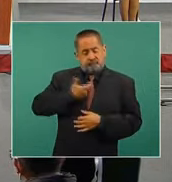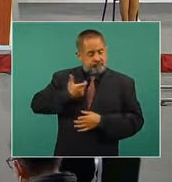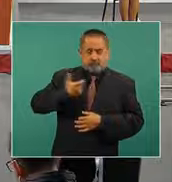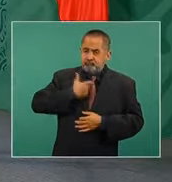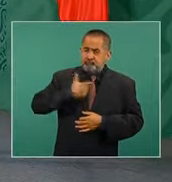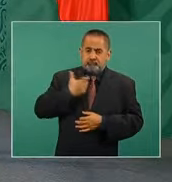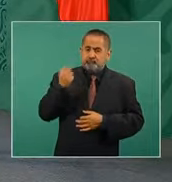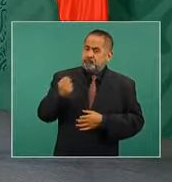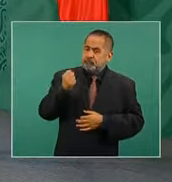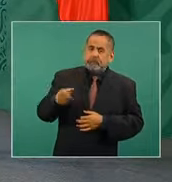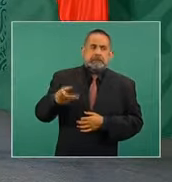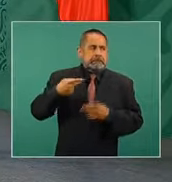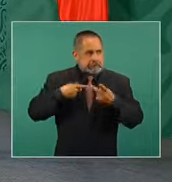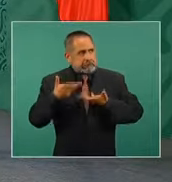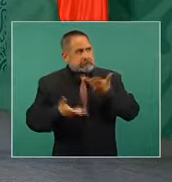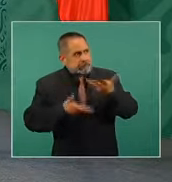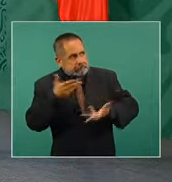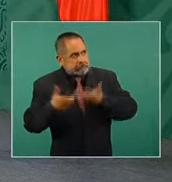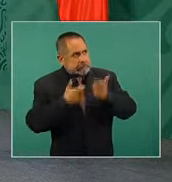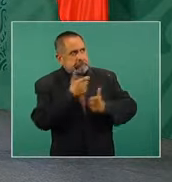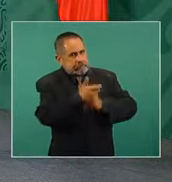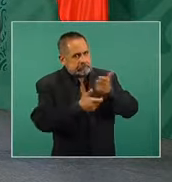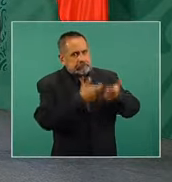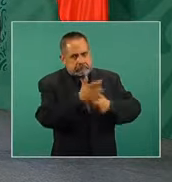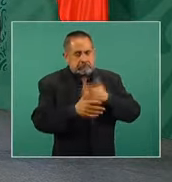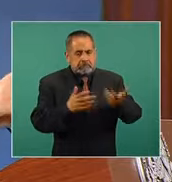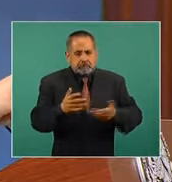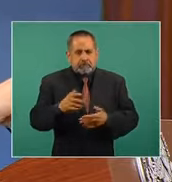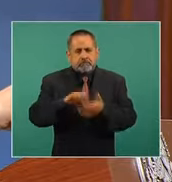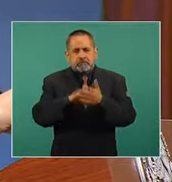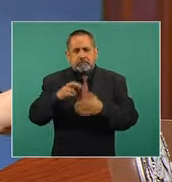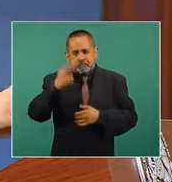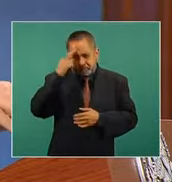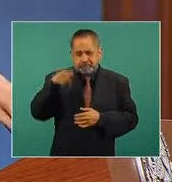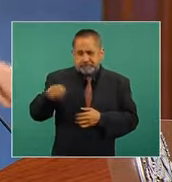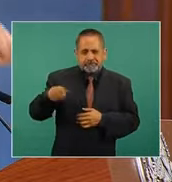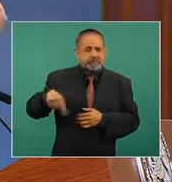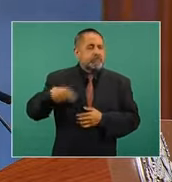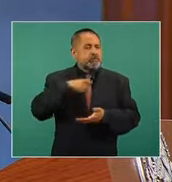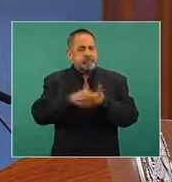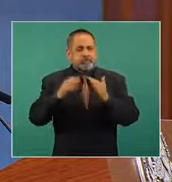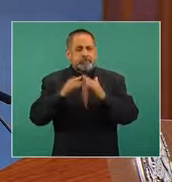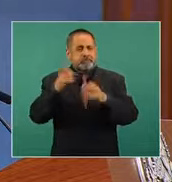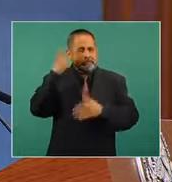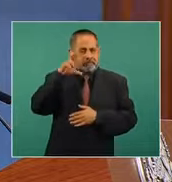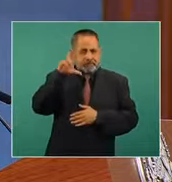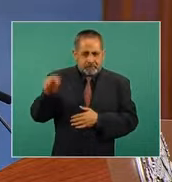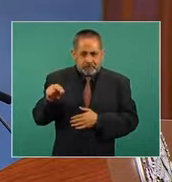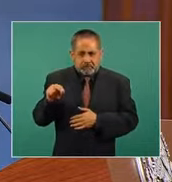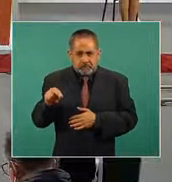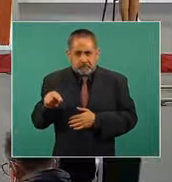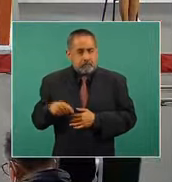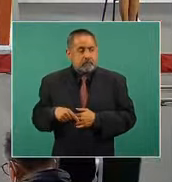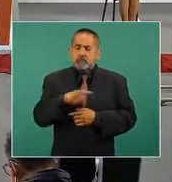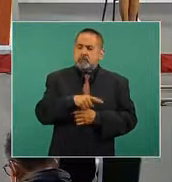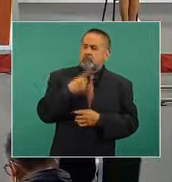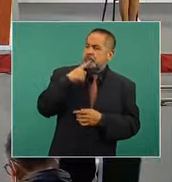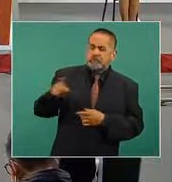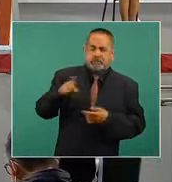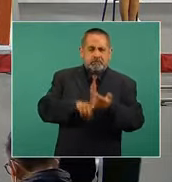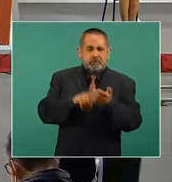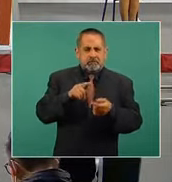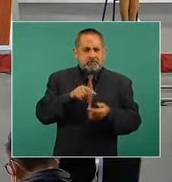perversa, donde trabajadores que vivían o que habían comprado sus casas en Quintana Roo estaban demandados en Nayarit,